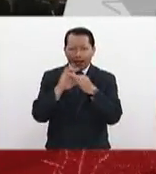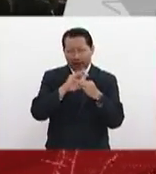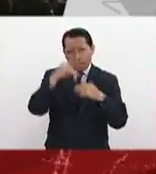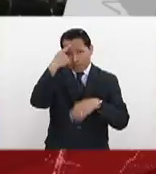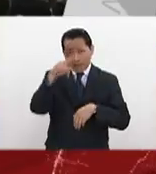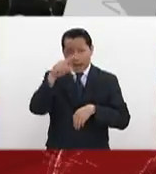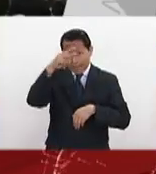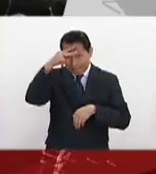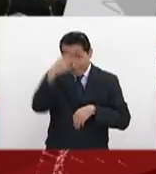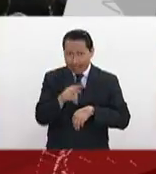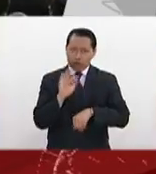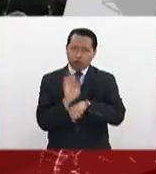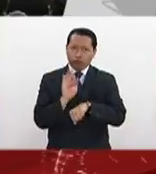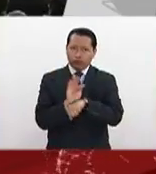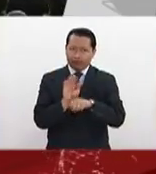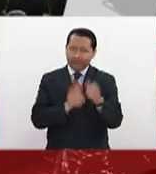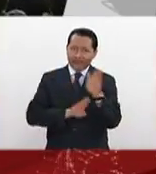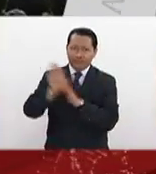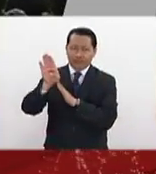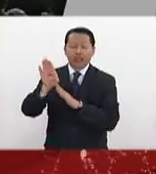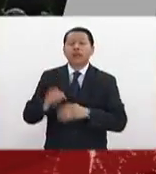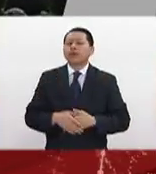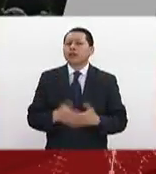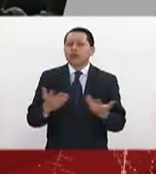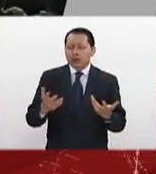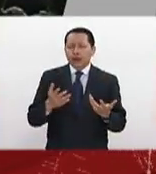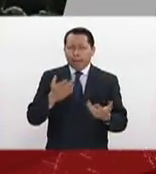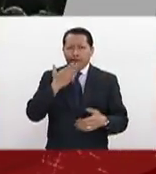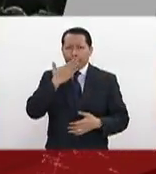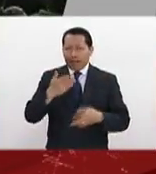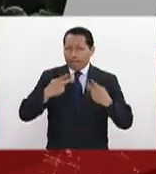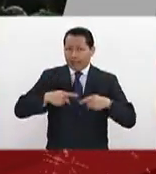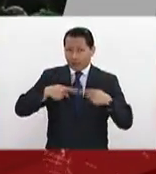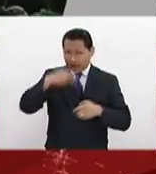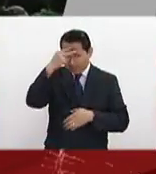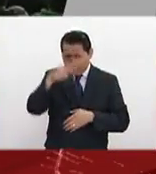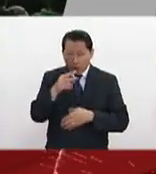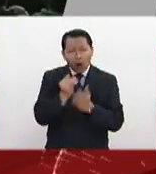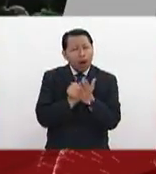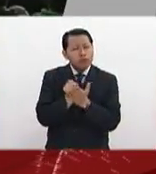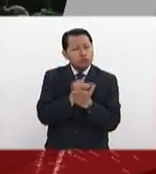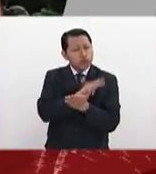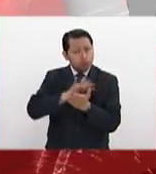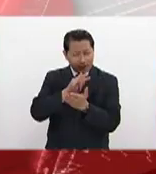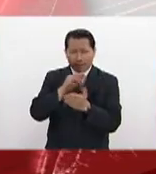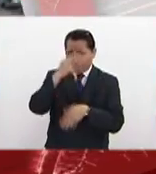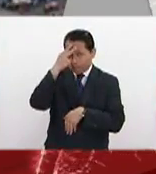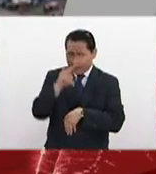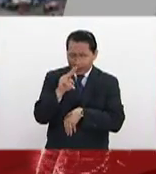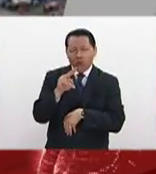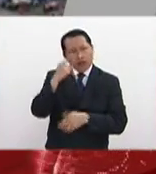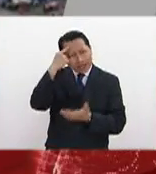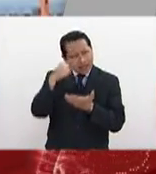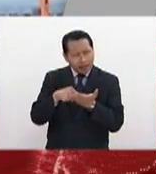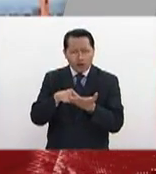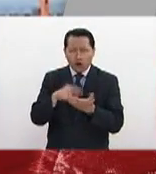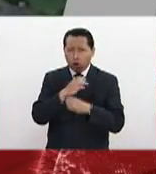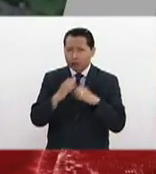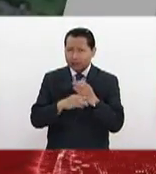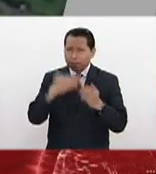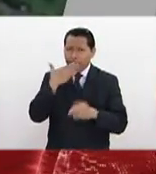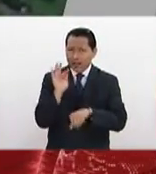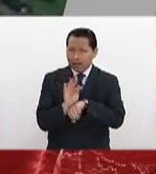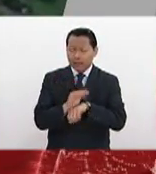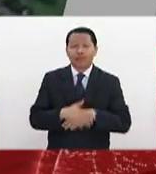Como buenos mexicanos, sigamos apostando por México, creyendo en las buenas cosas. La renegociación del